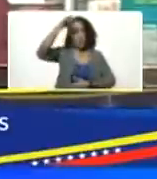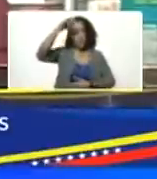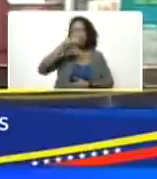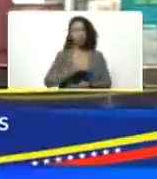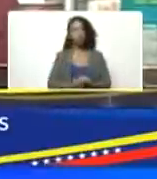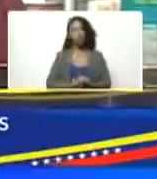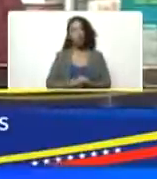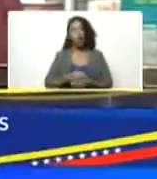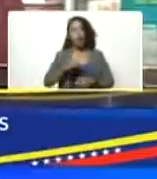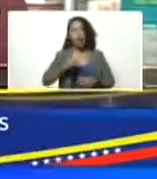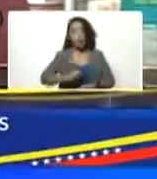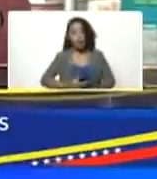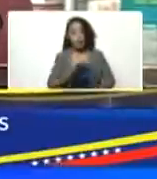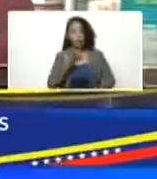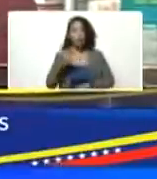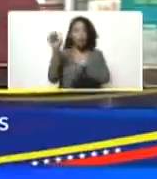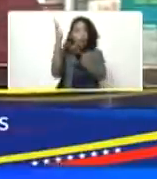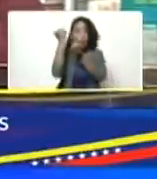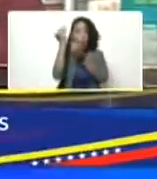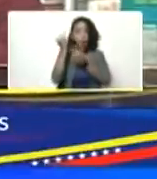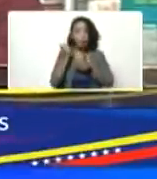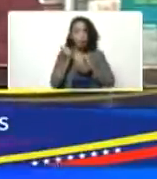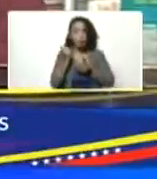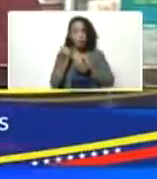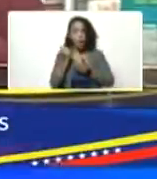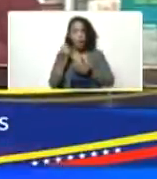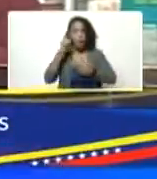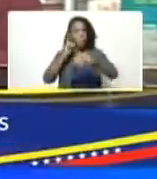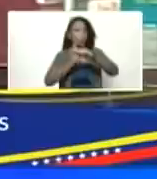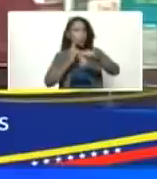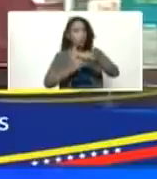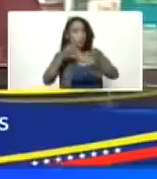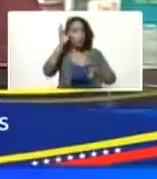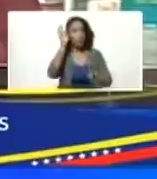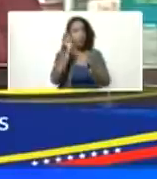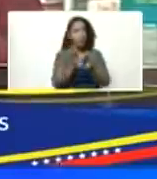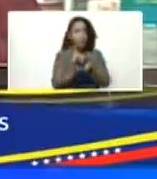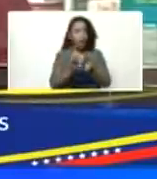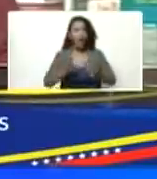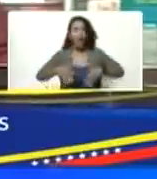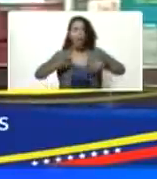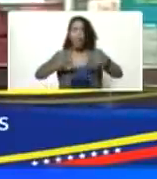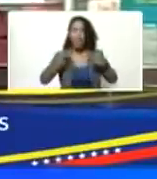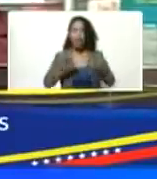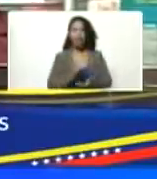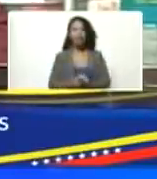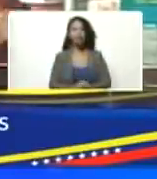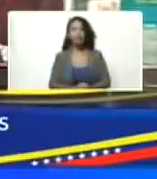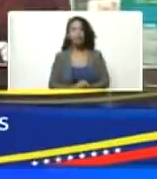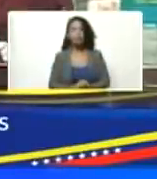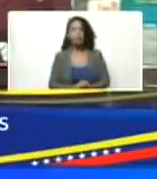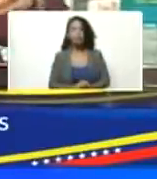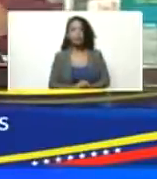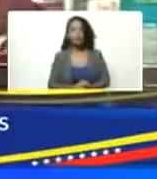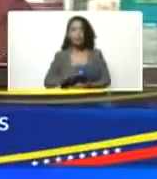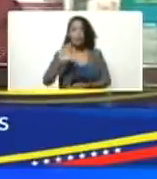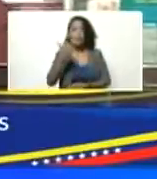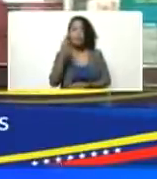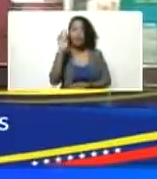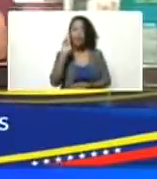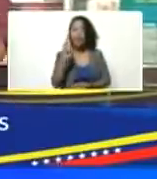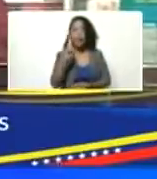el renacimiento de la esperanza, del optimismo, de la fe, de la alegría. La tercera